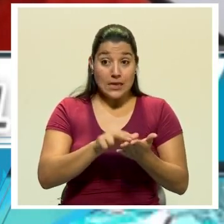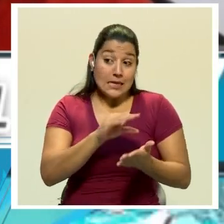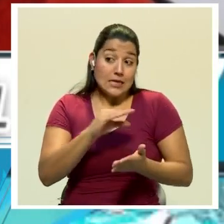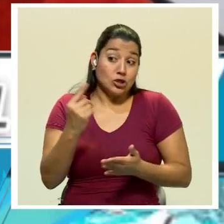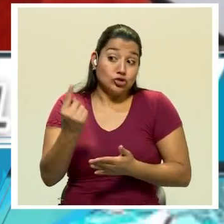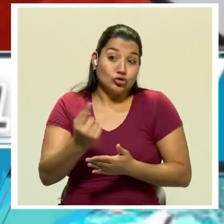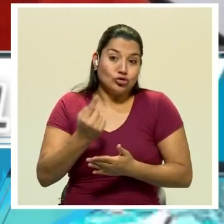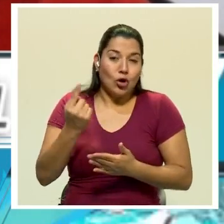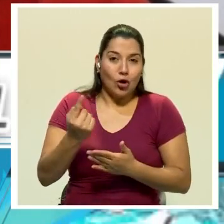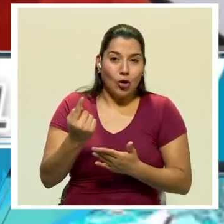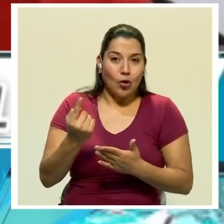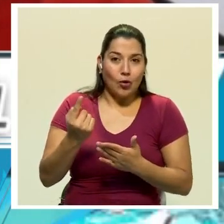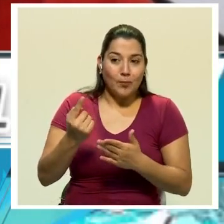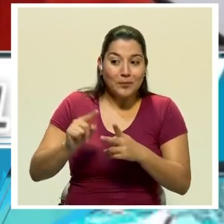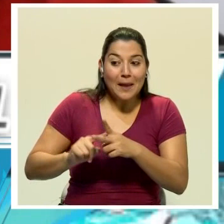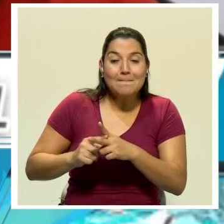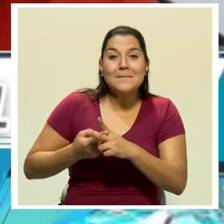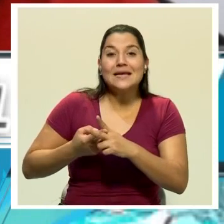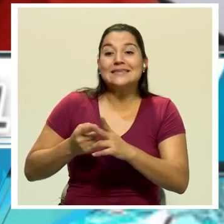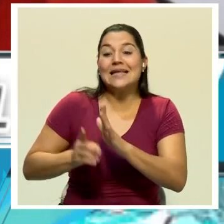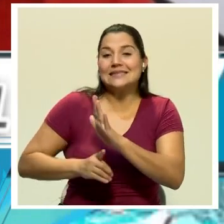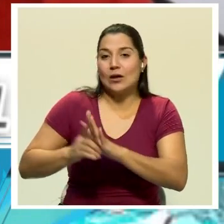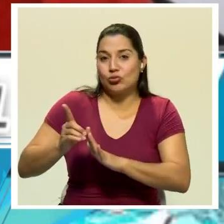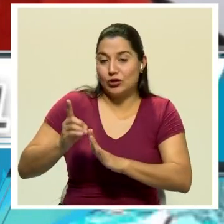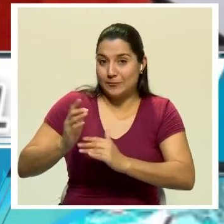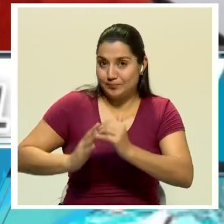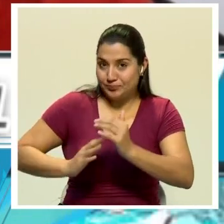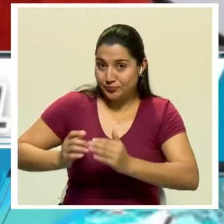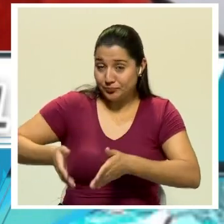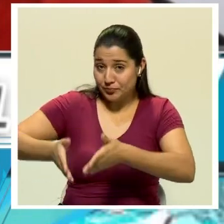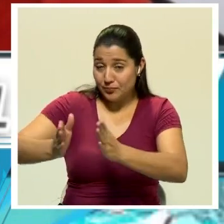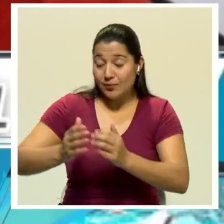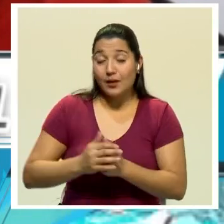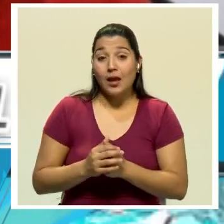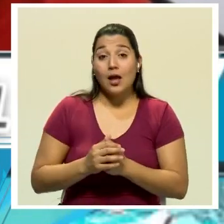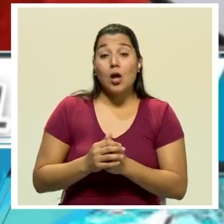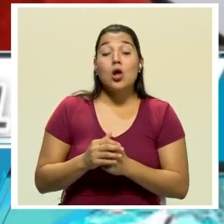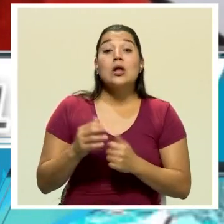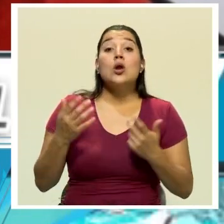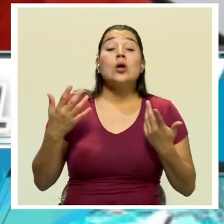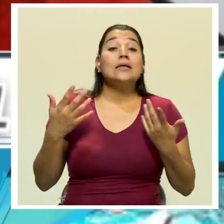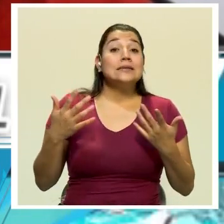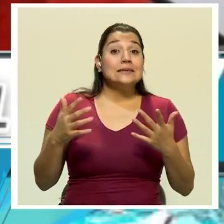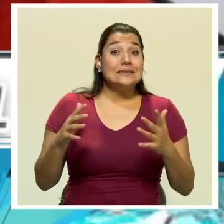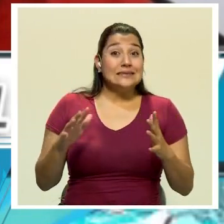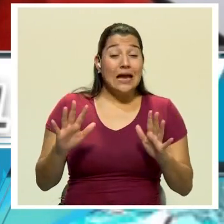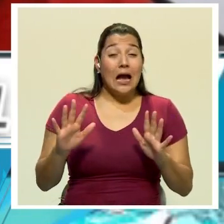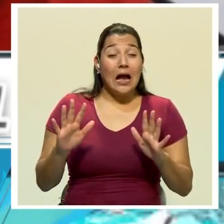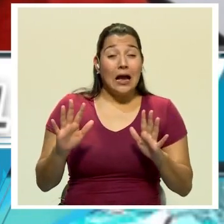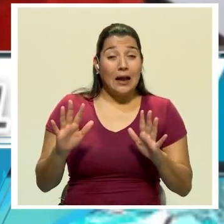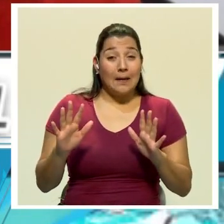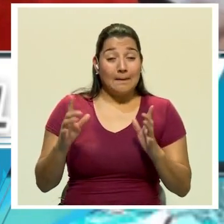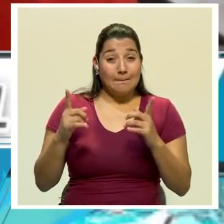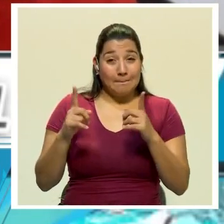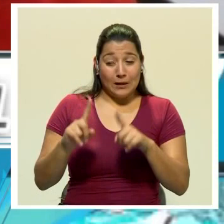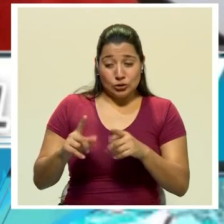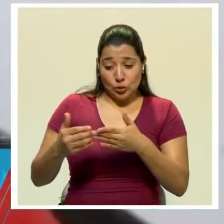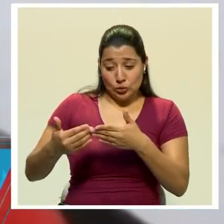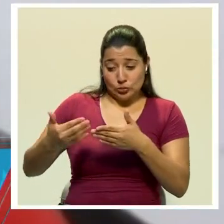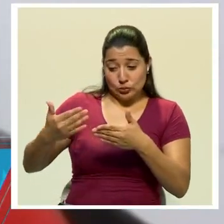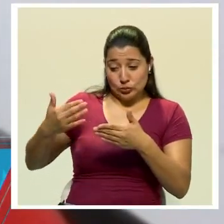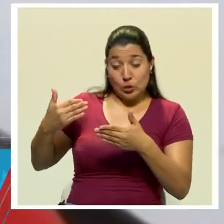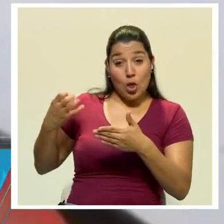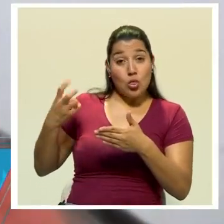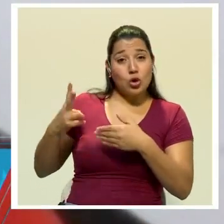empezar. ¿Esto por qué? Porque usted bien lo señala, lo que ha pasado en los últimos 12